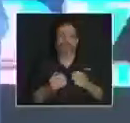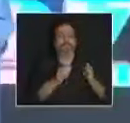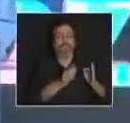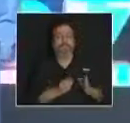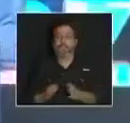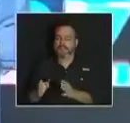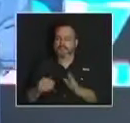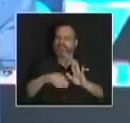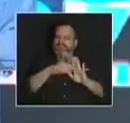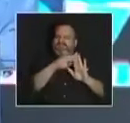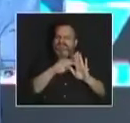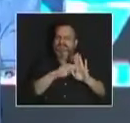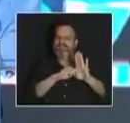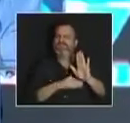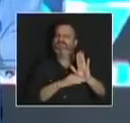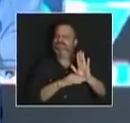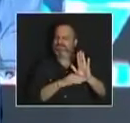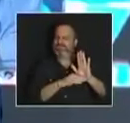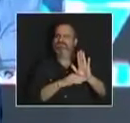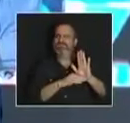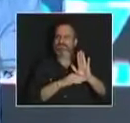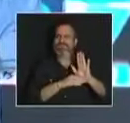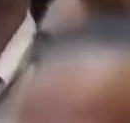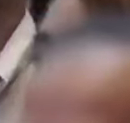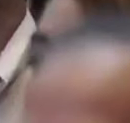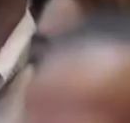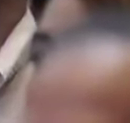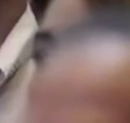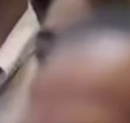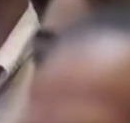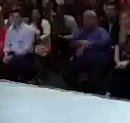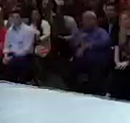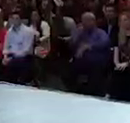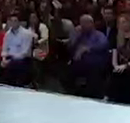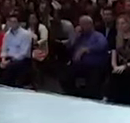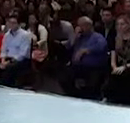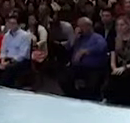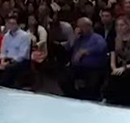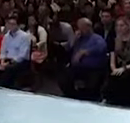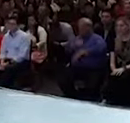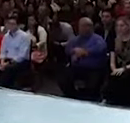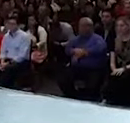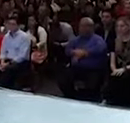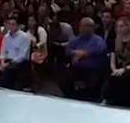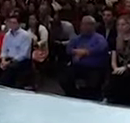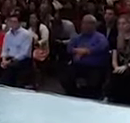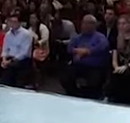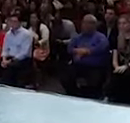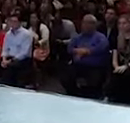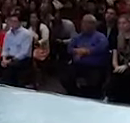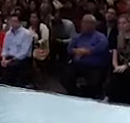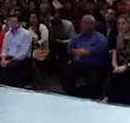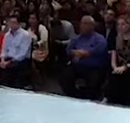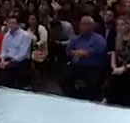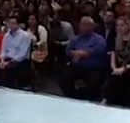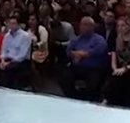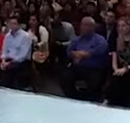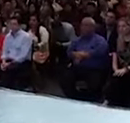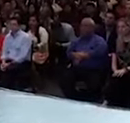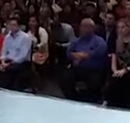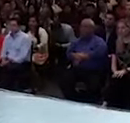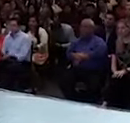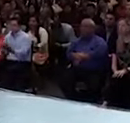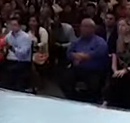acción se sustenta en 4 pilares y una estrella, con tareas principales y